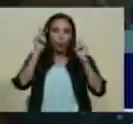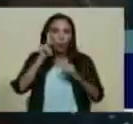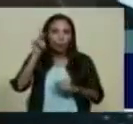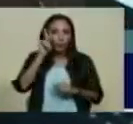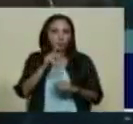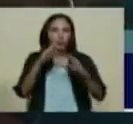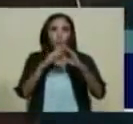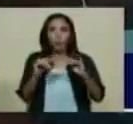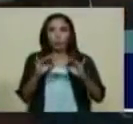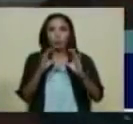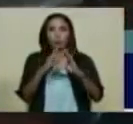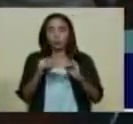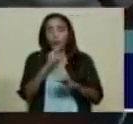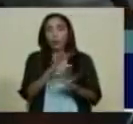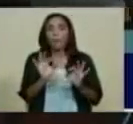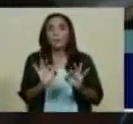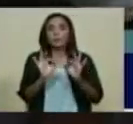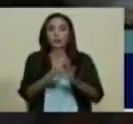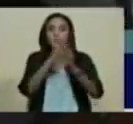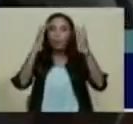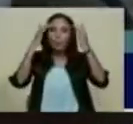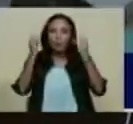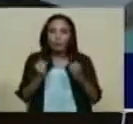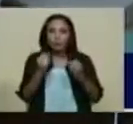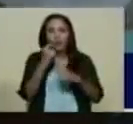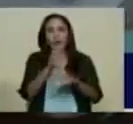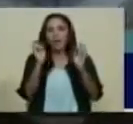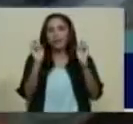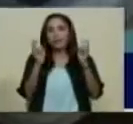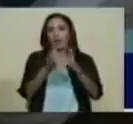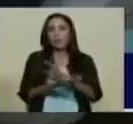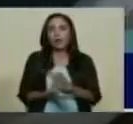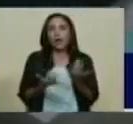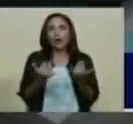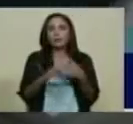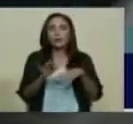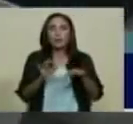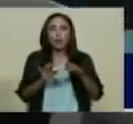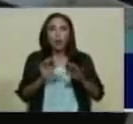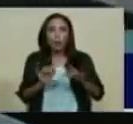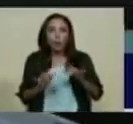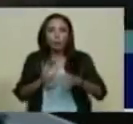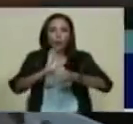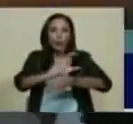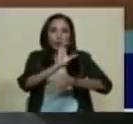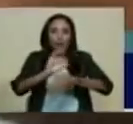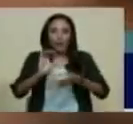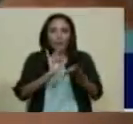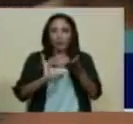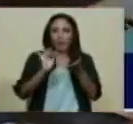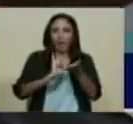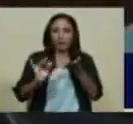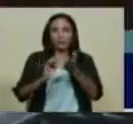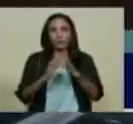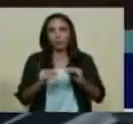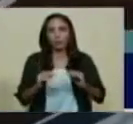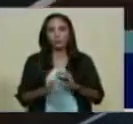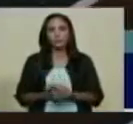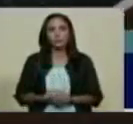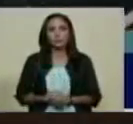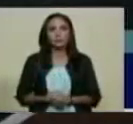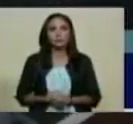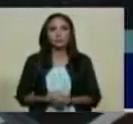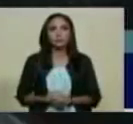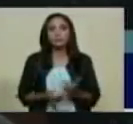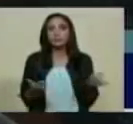mismos especialistas del área, en este caso el área de las canaimas, de las tablas, que a veces, muchas veces nuestro pueblo